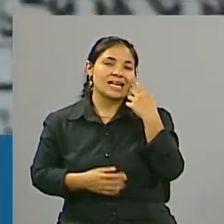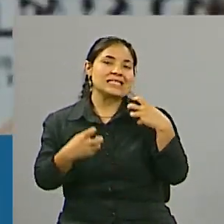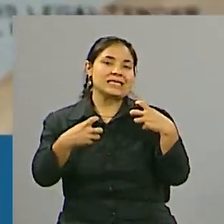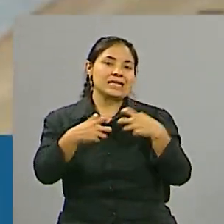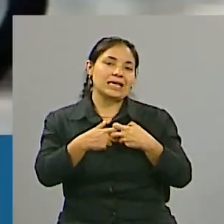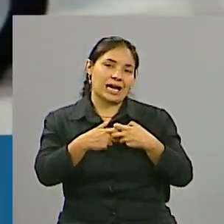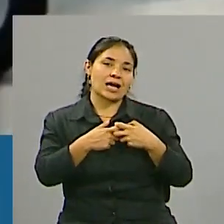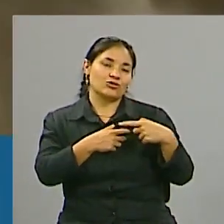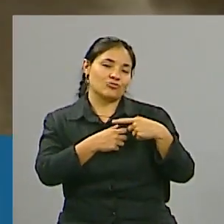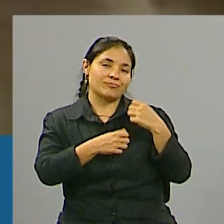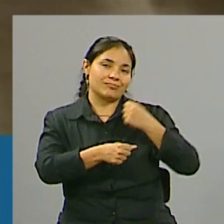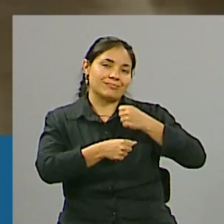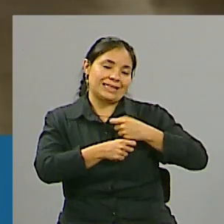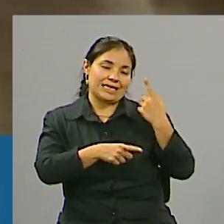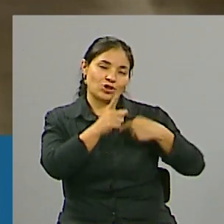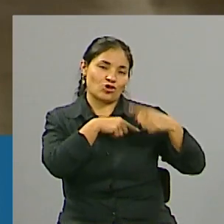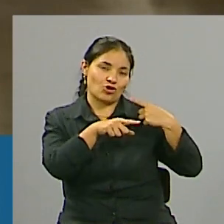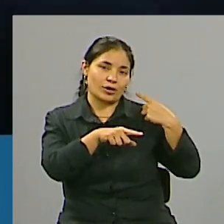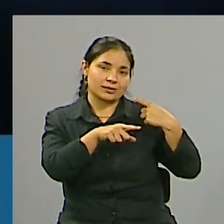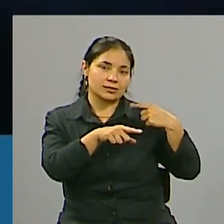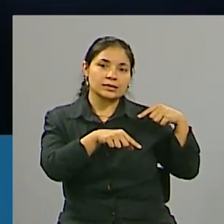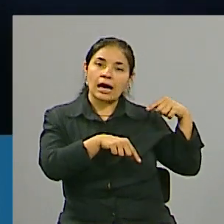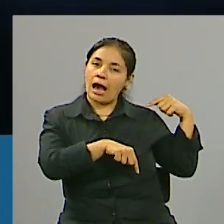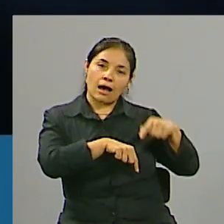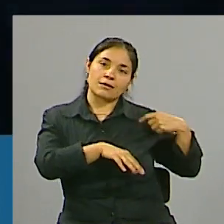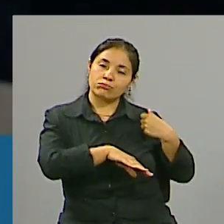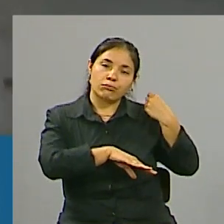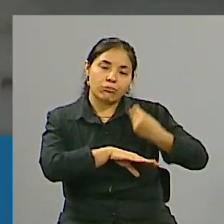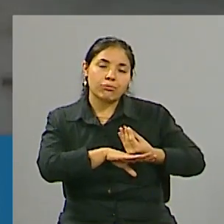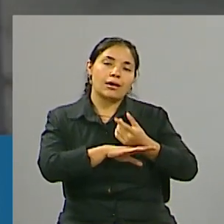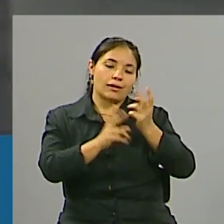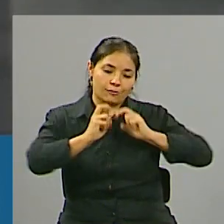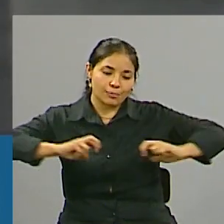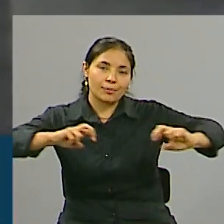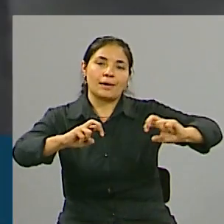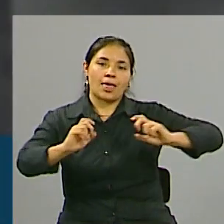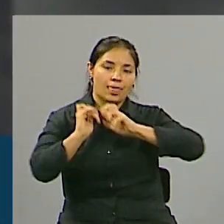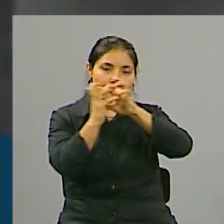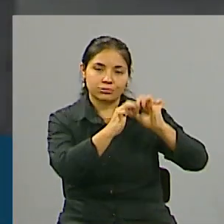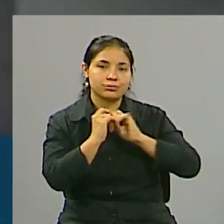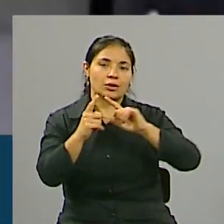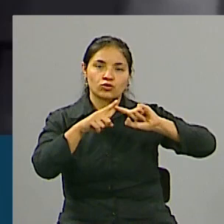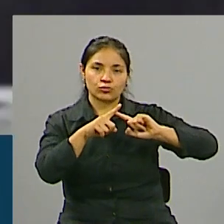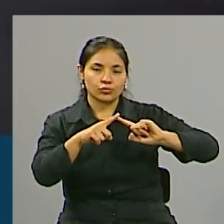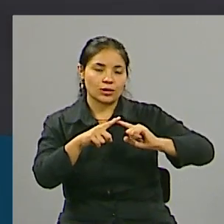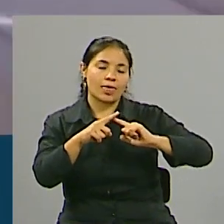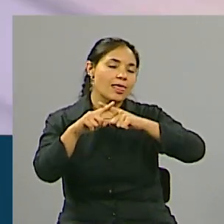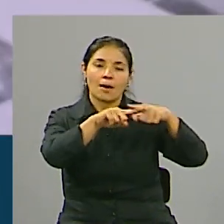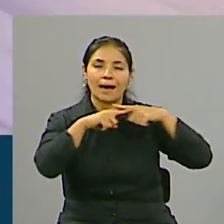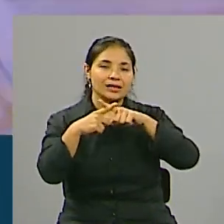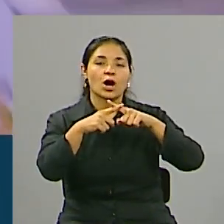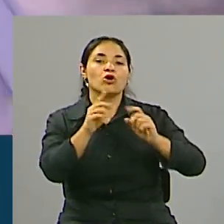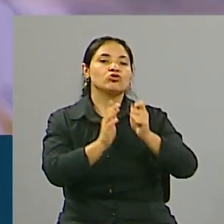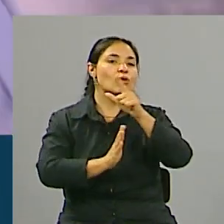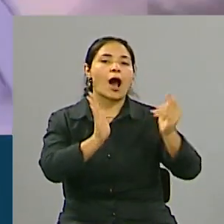bueno, esperaría que a través de las paritarias se intenten recuperar, por lo menos parcialmente, parte del poder adquisitivo.